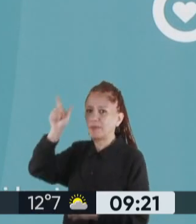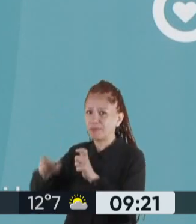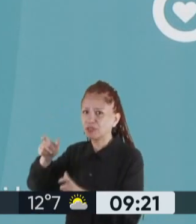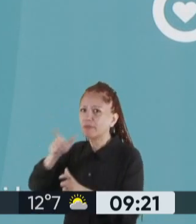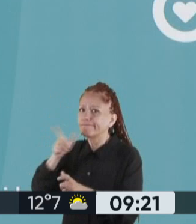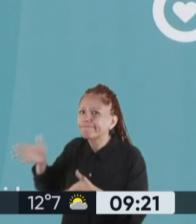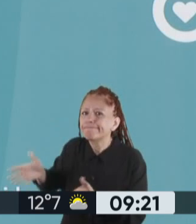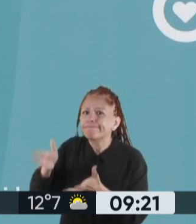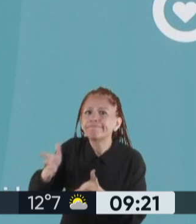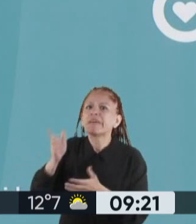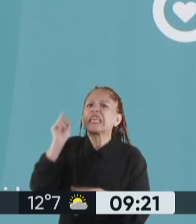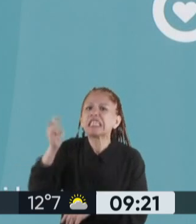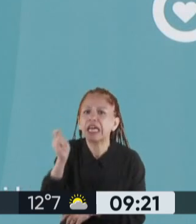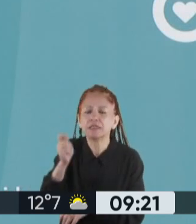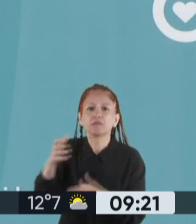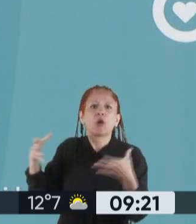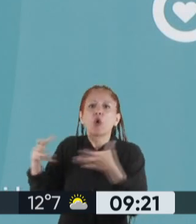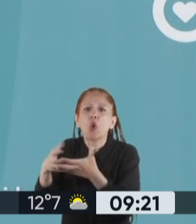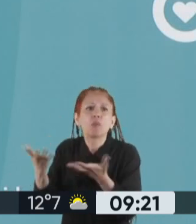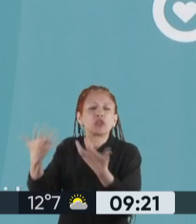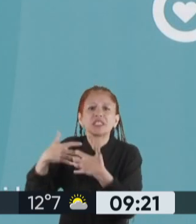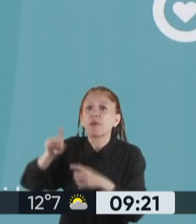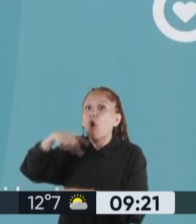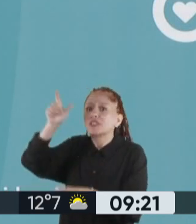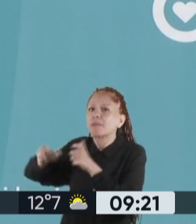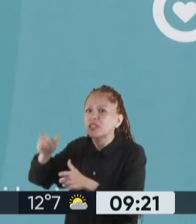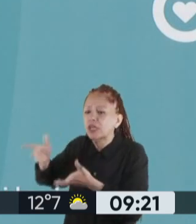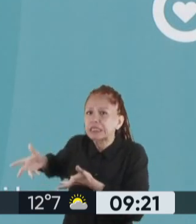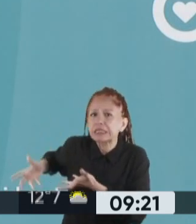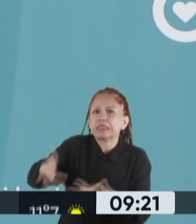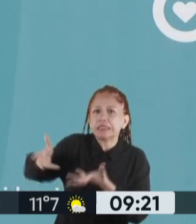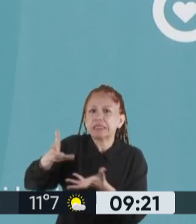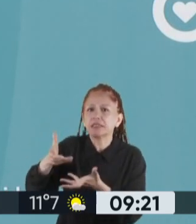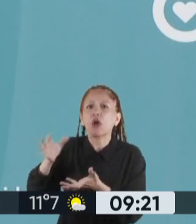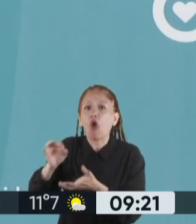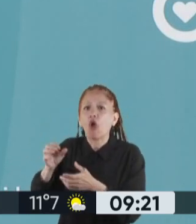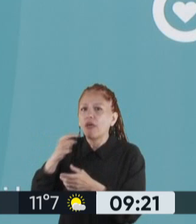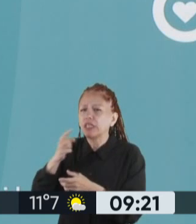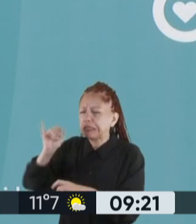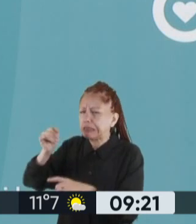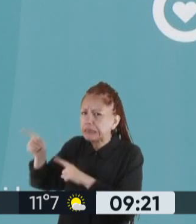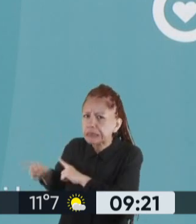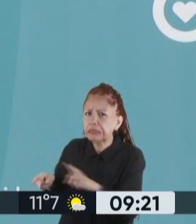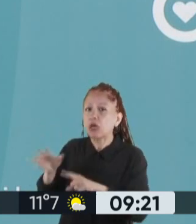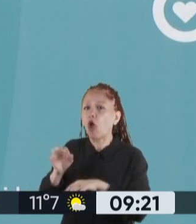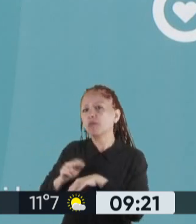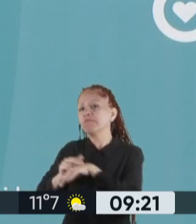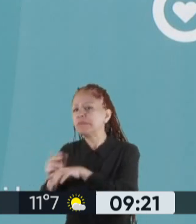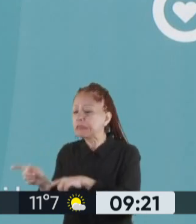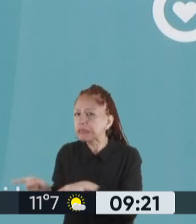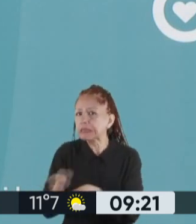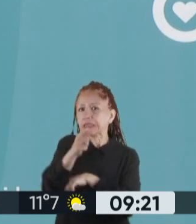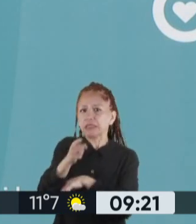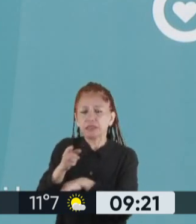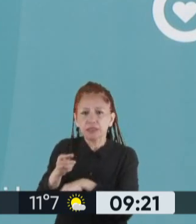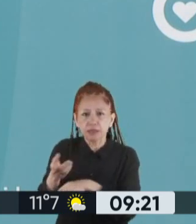el sistema, el grupo que más allá de ellos los impulsó o los convenció o los sugirió que llevaran adelante